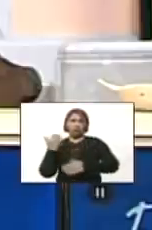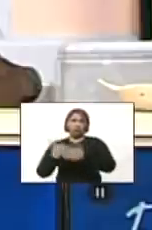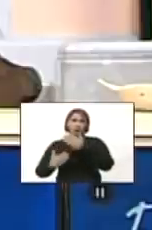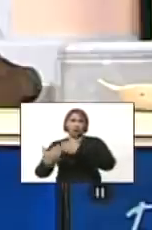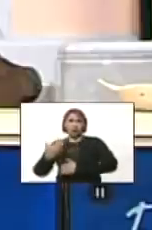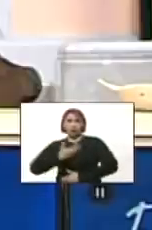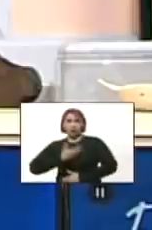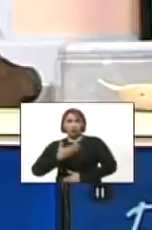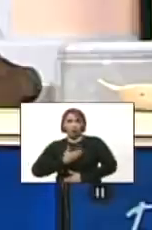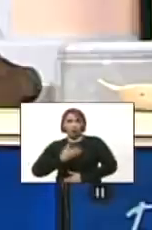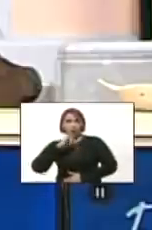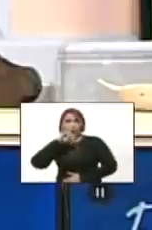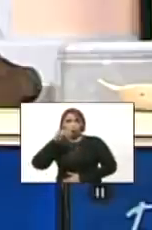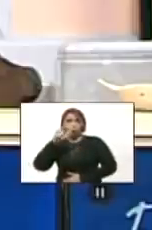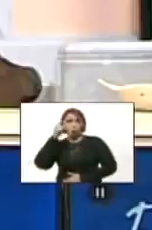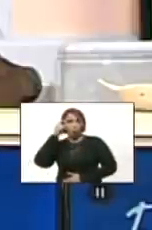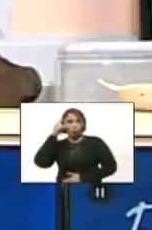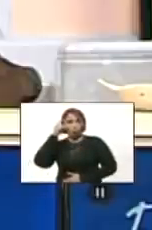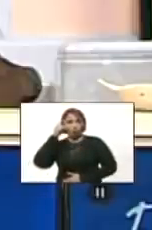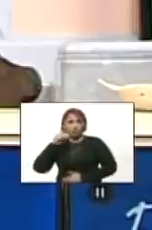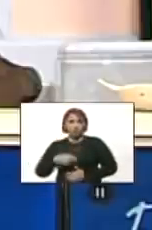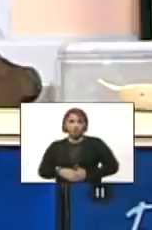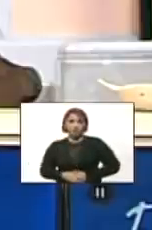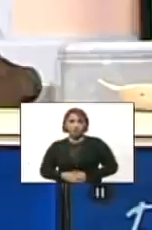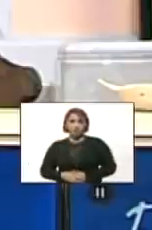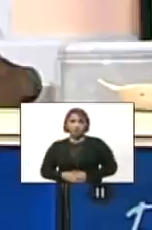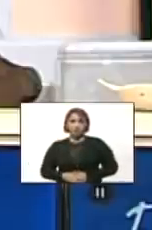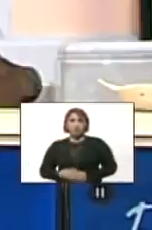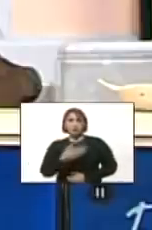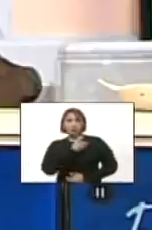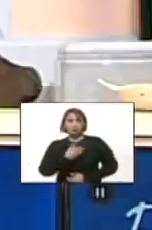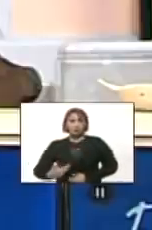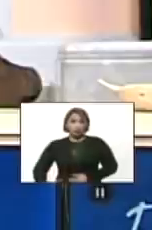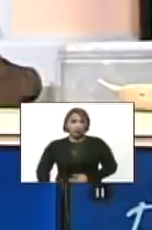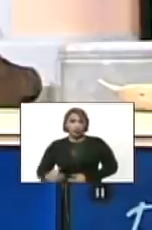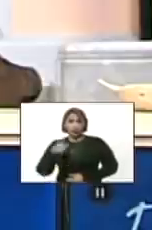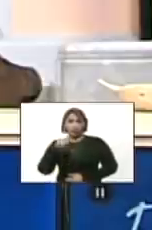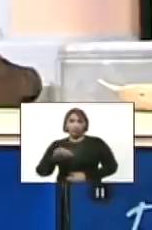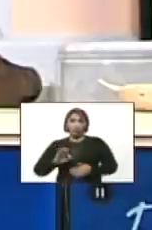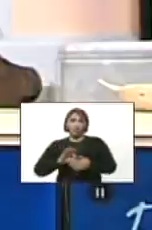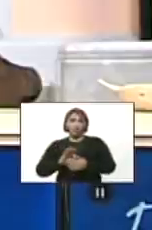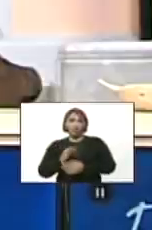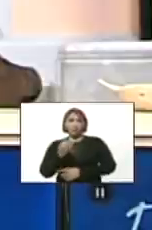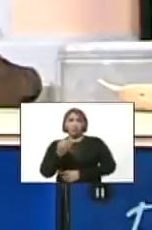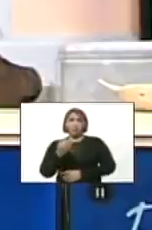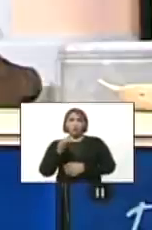Jorge Rodríguez y era presidente de Fundartes,